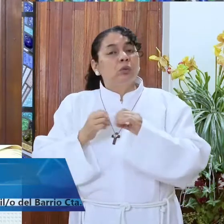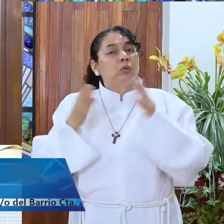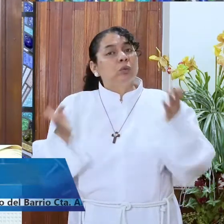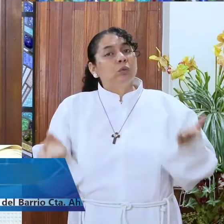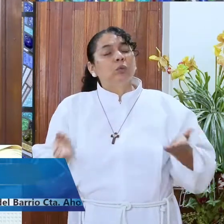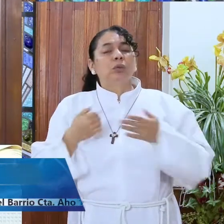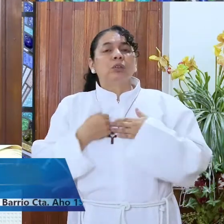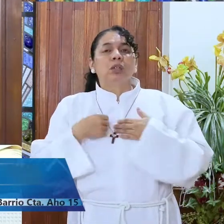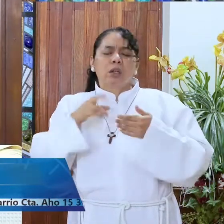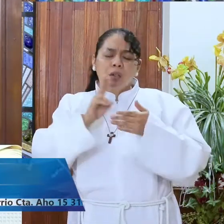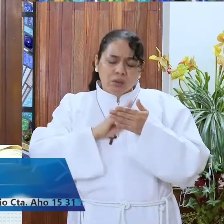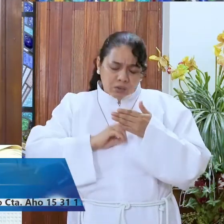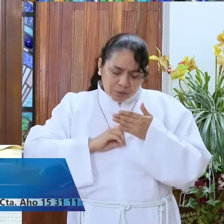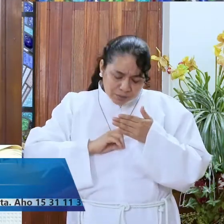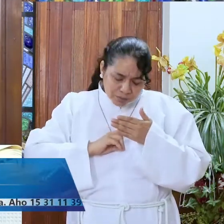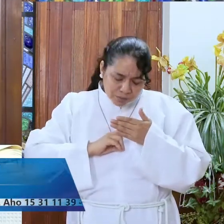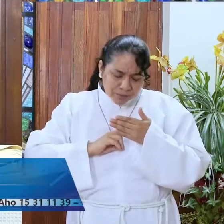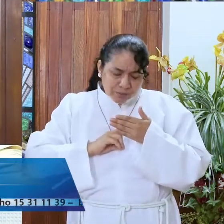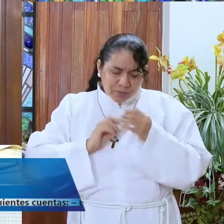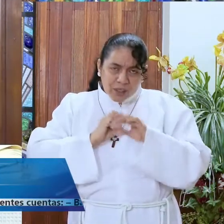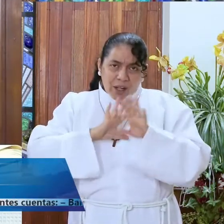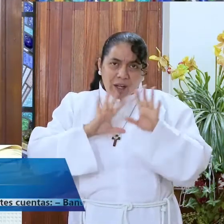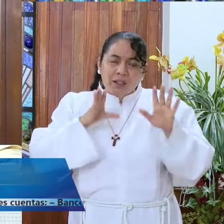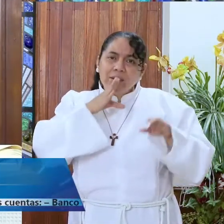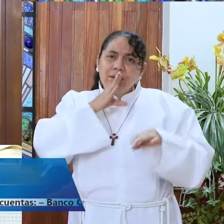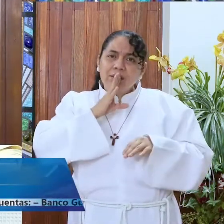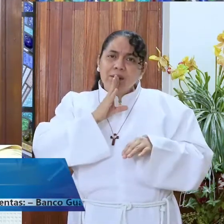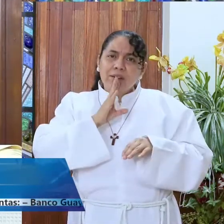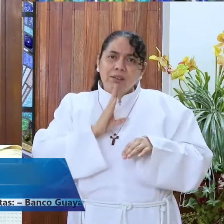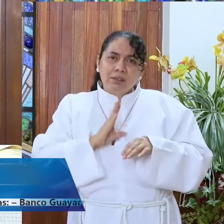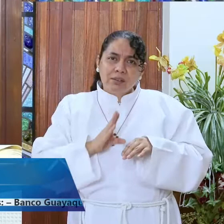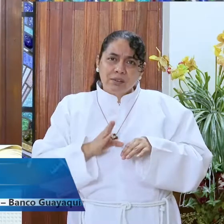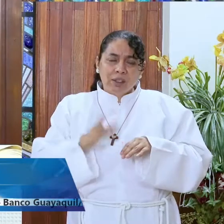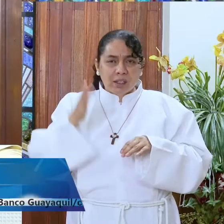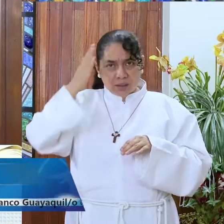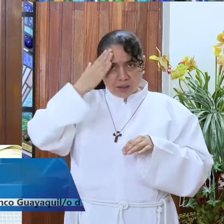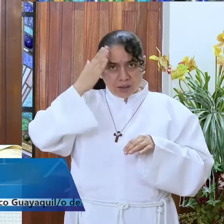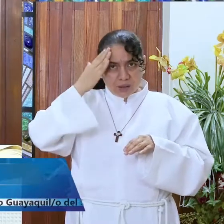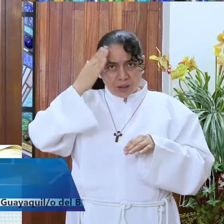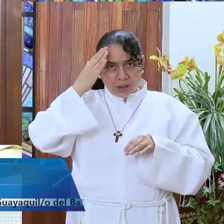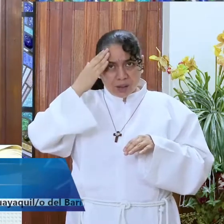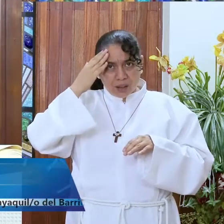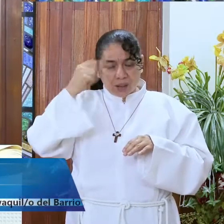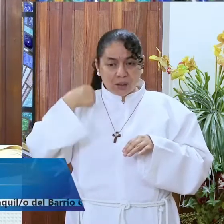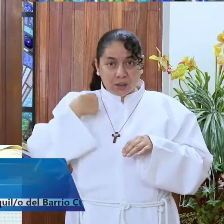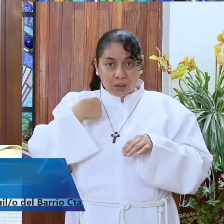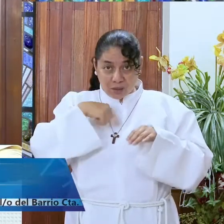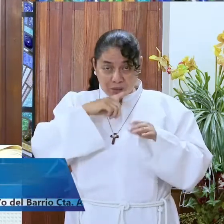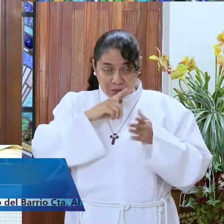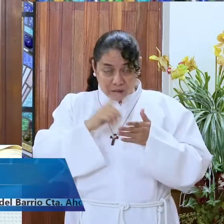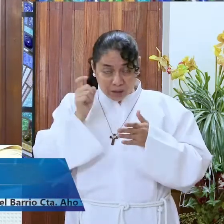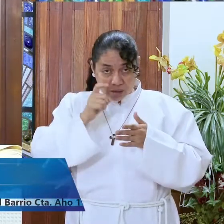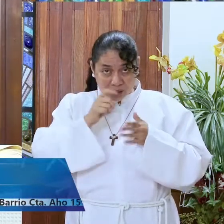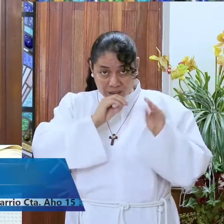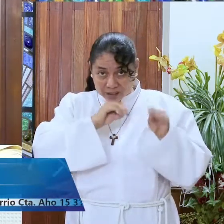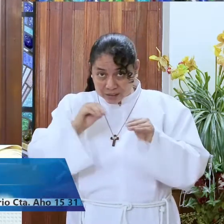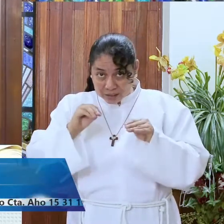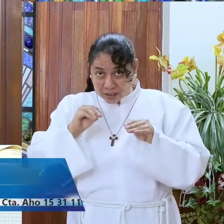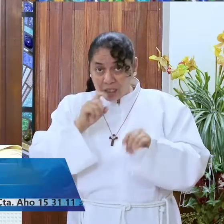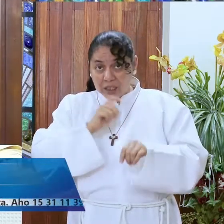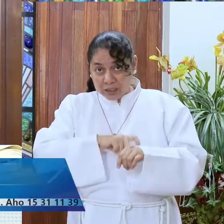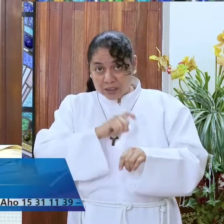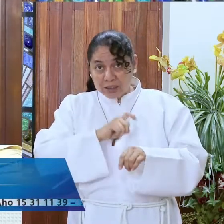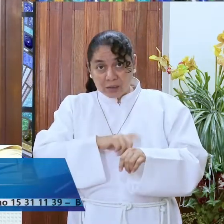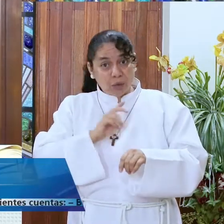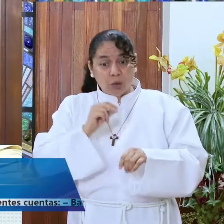con mucha claridad con mucha paciencia saber que el enseñar lleva tiempo no podemos ir